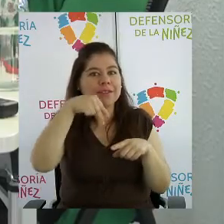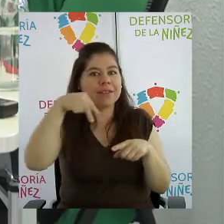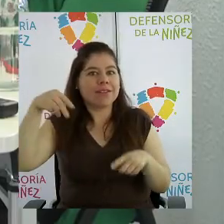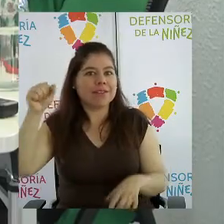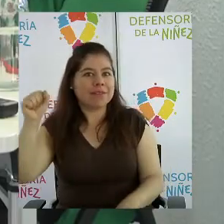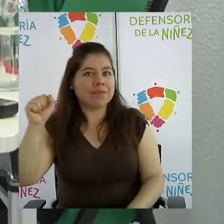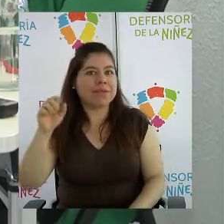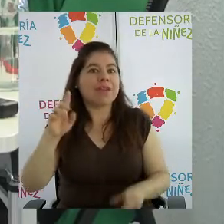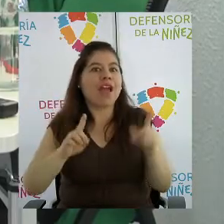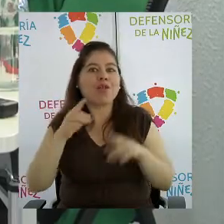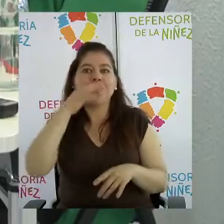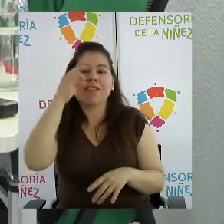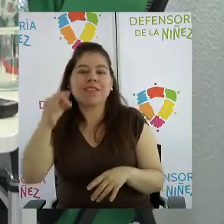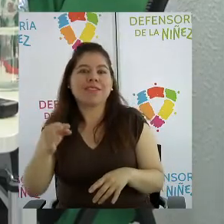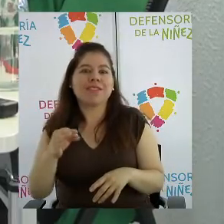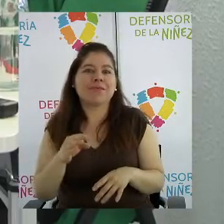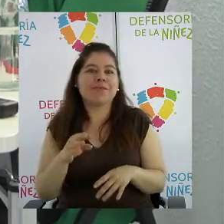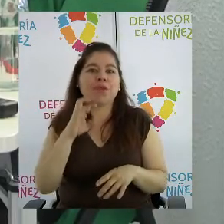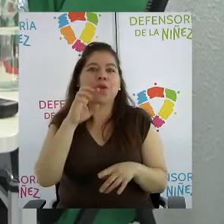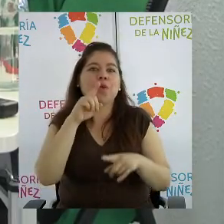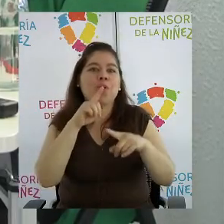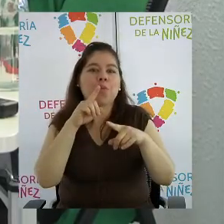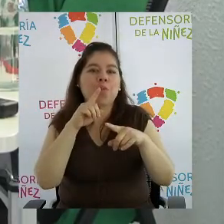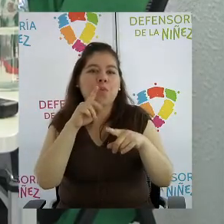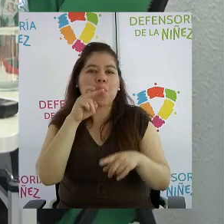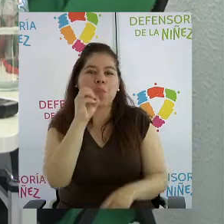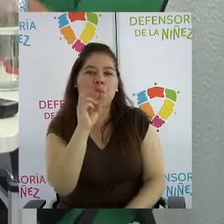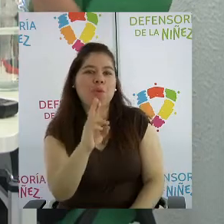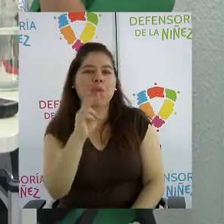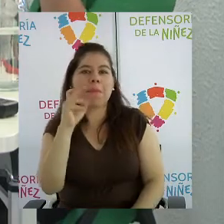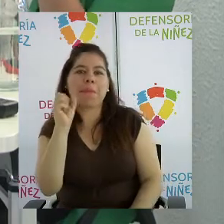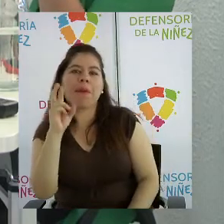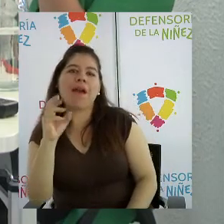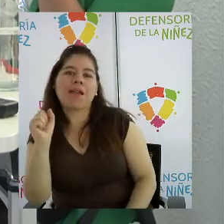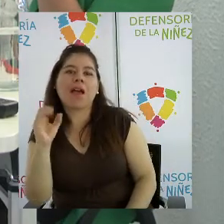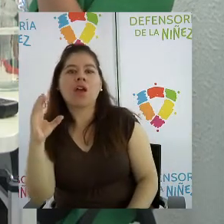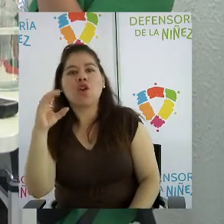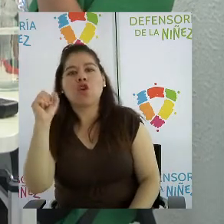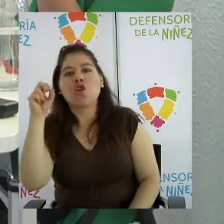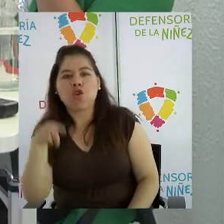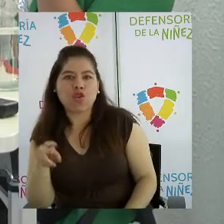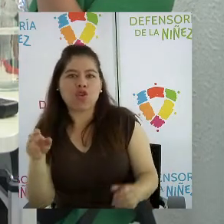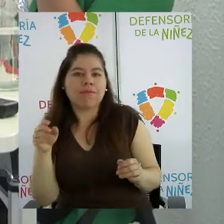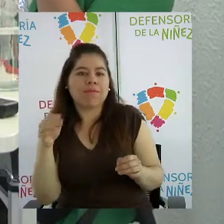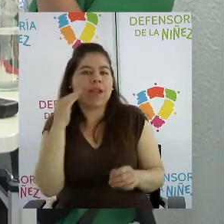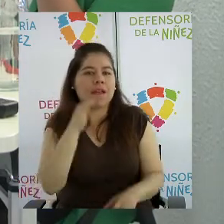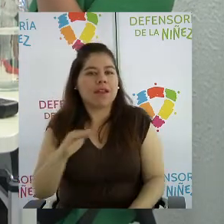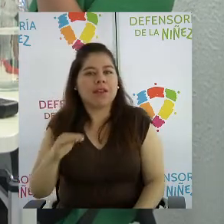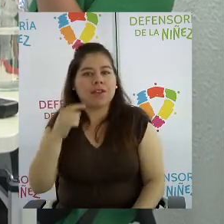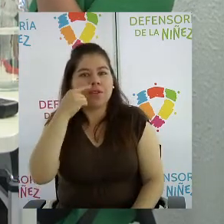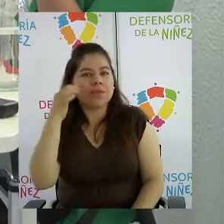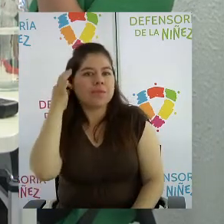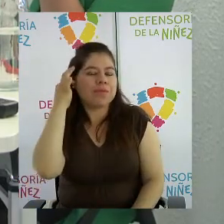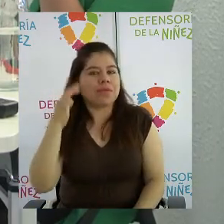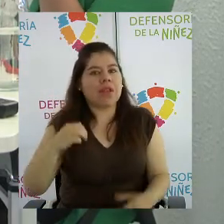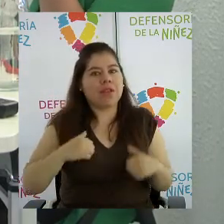agregado por, para y con los niños, niñas y adolescentes. Y es lo que entiendo les queríamos